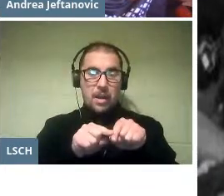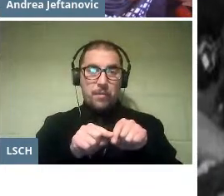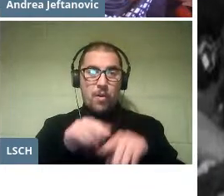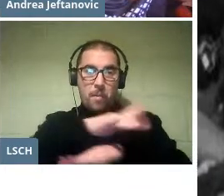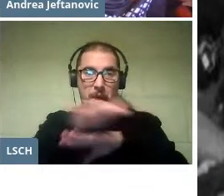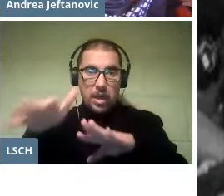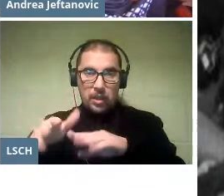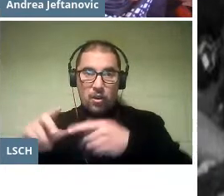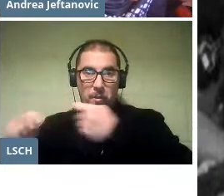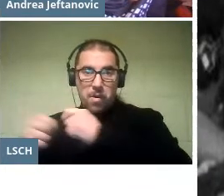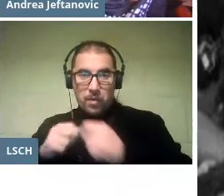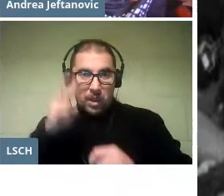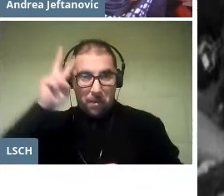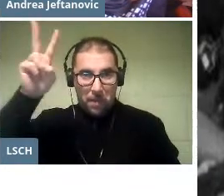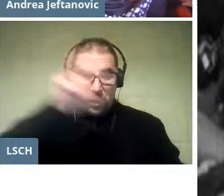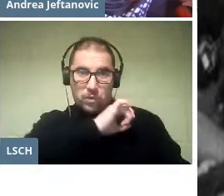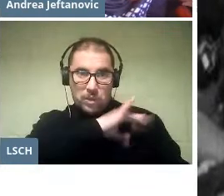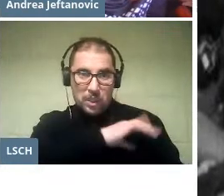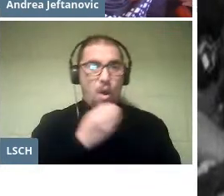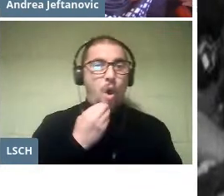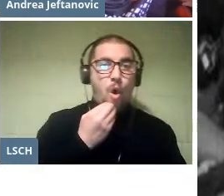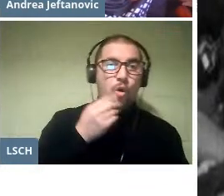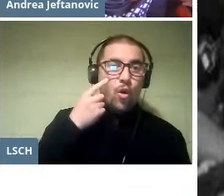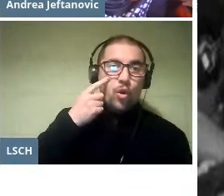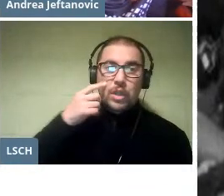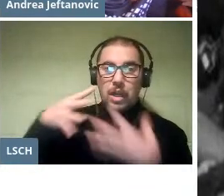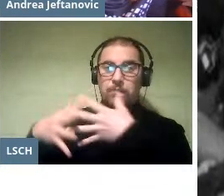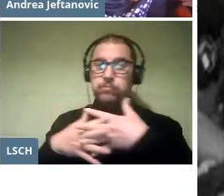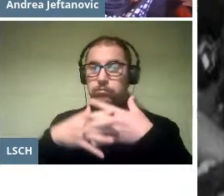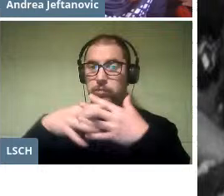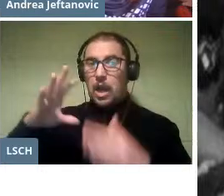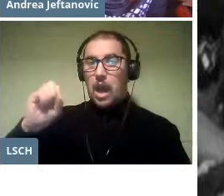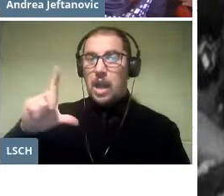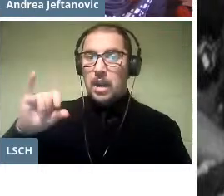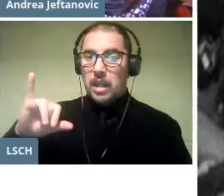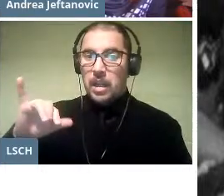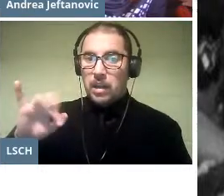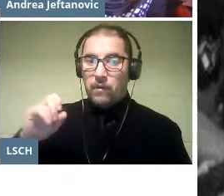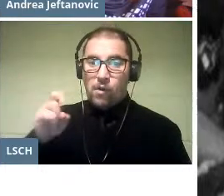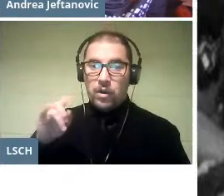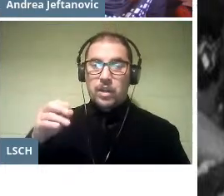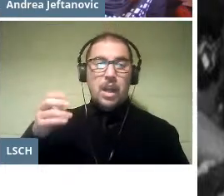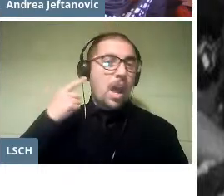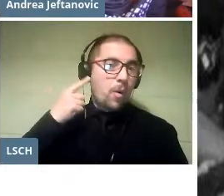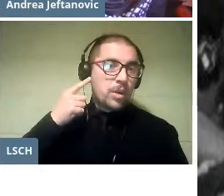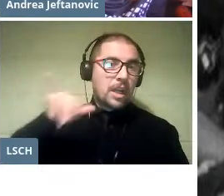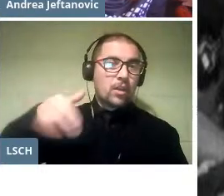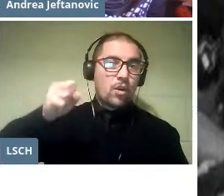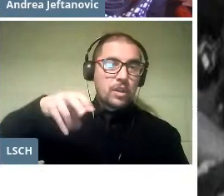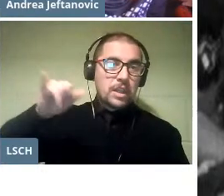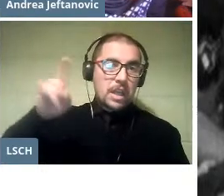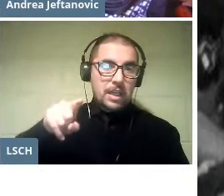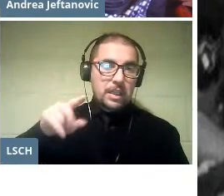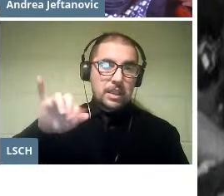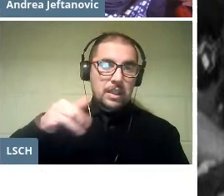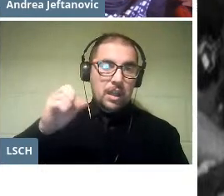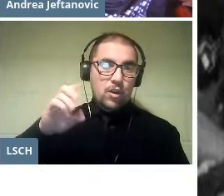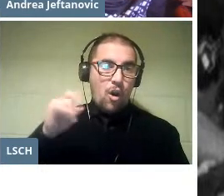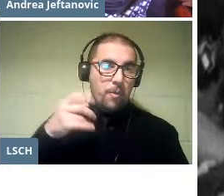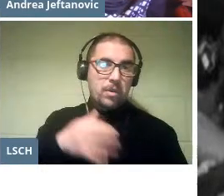Perú, o recorrer el estado de California en el ritmo bebop de Janis Joplin, o más.